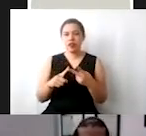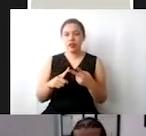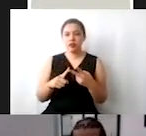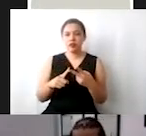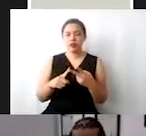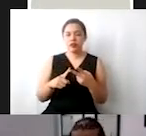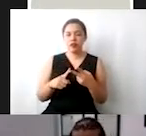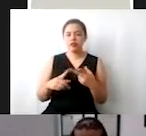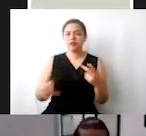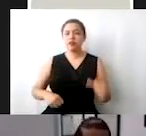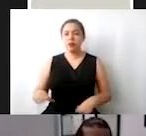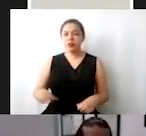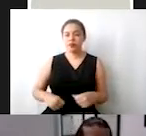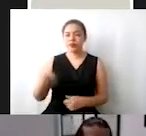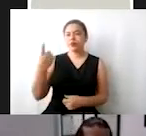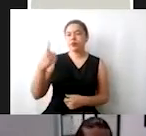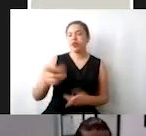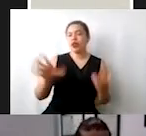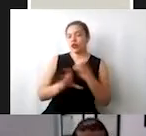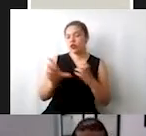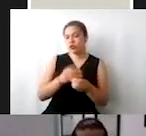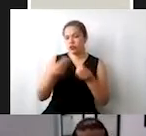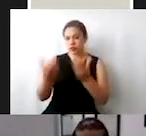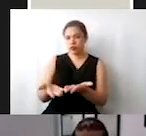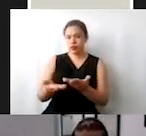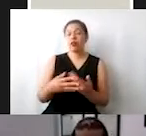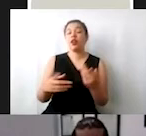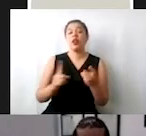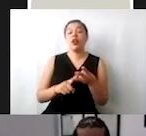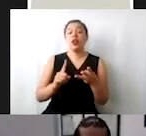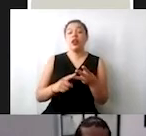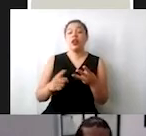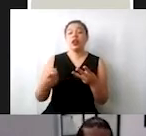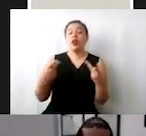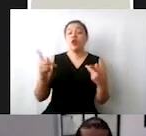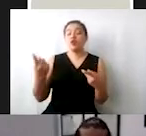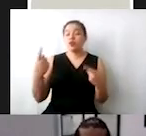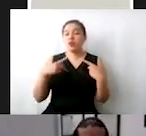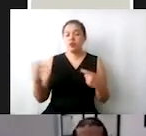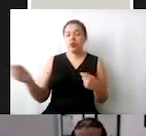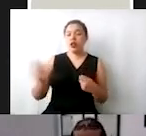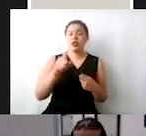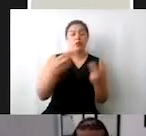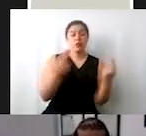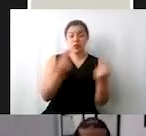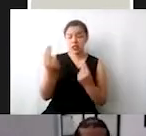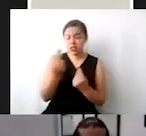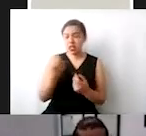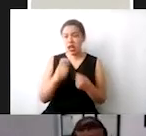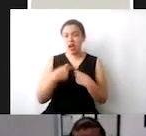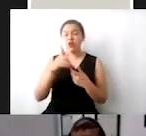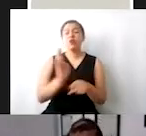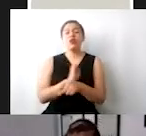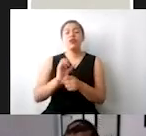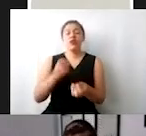aptitud o disposición las cosas. Un tercero es poner a disposición de alguien lo que necesita o le conviene.